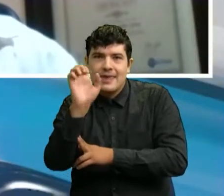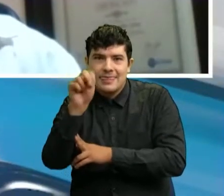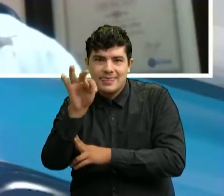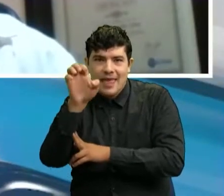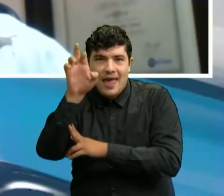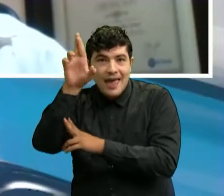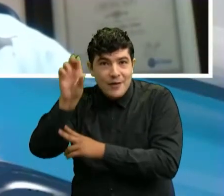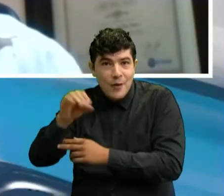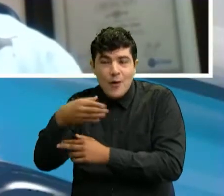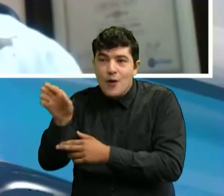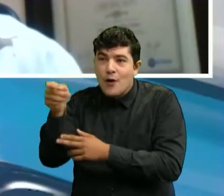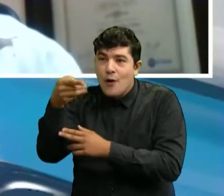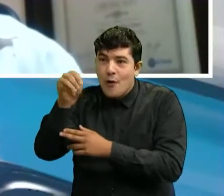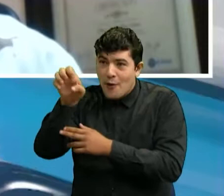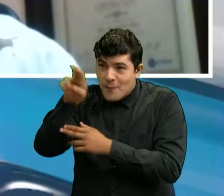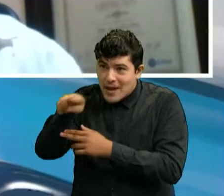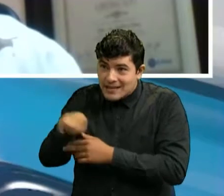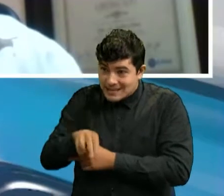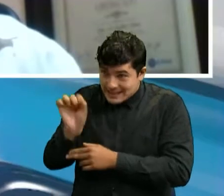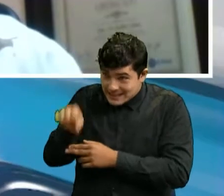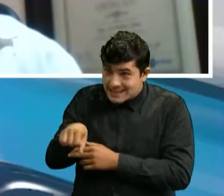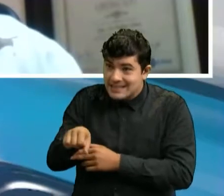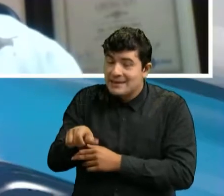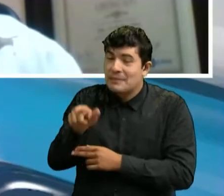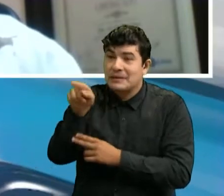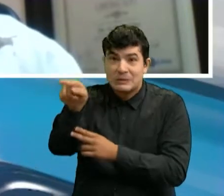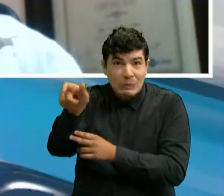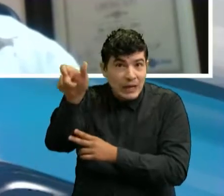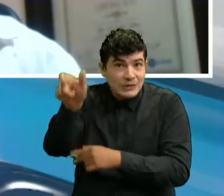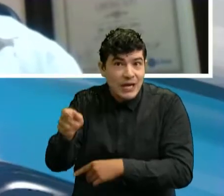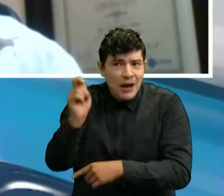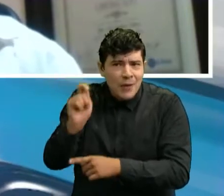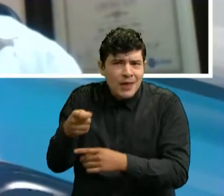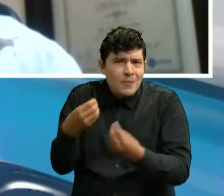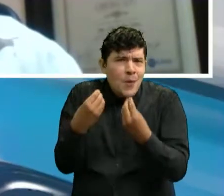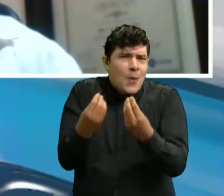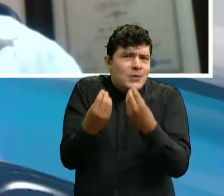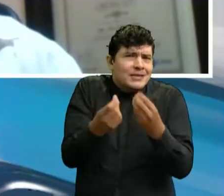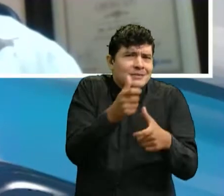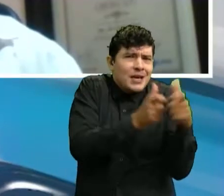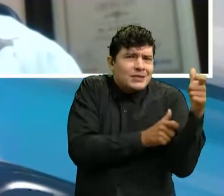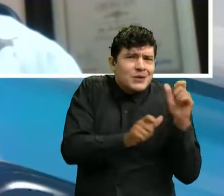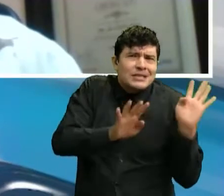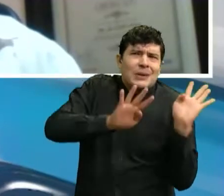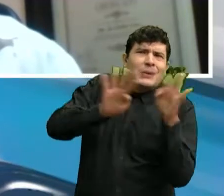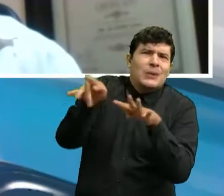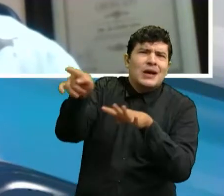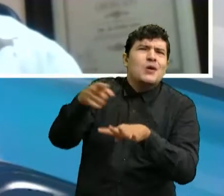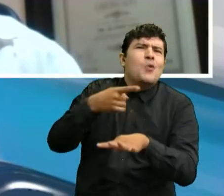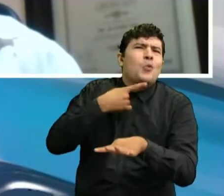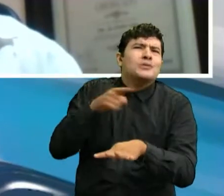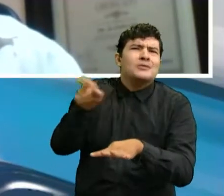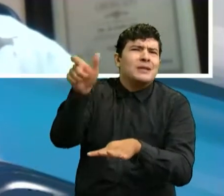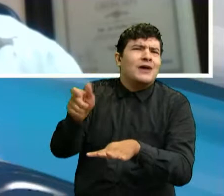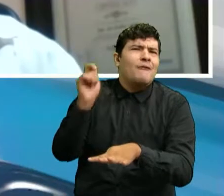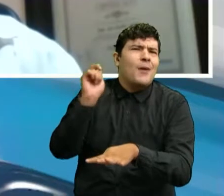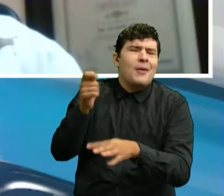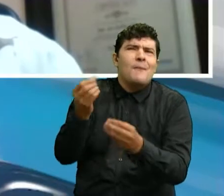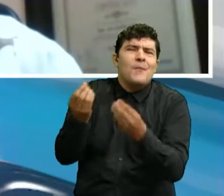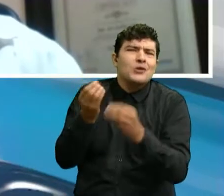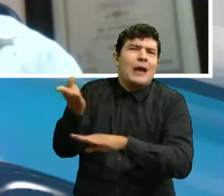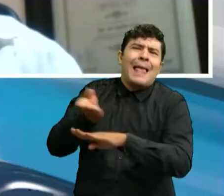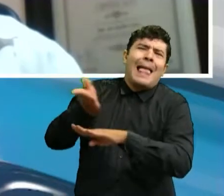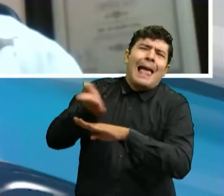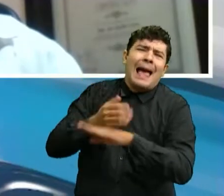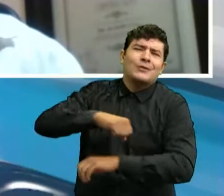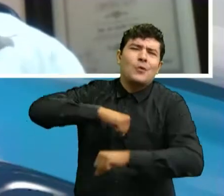nuestro público, ¿no, doctora Marlene? Sí, claro, el doctor Jorge Luis tiene una fanaticada increíble. Doctor Jorge